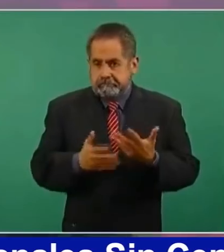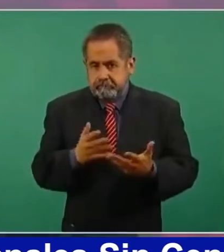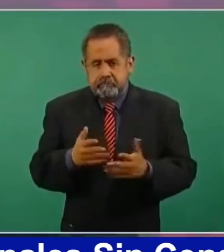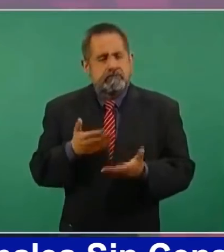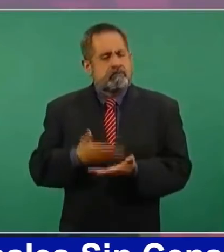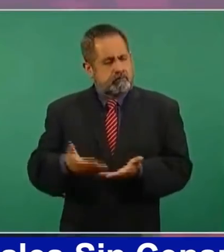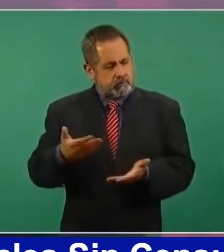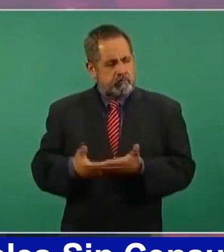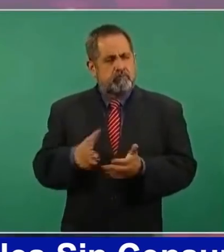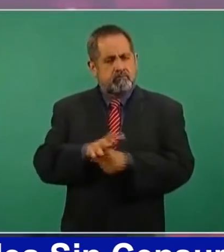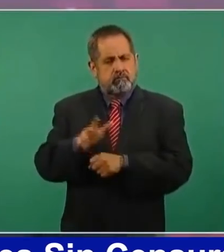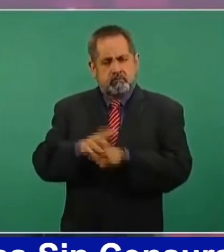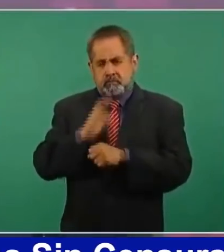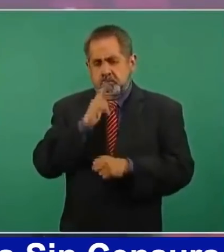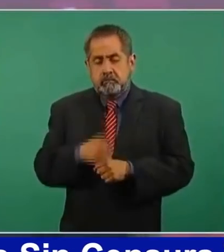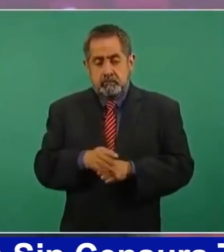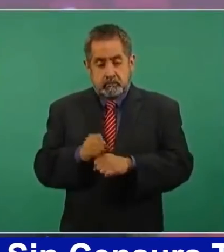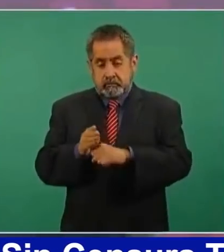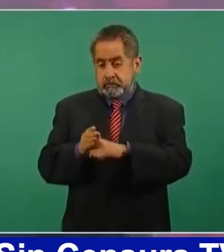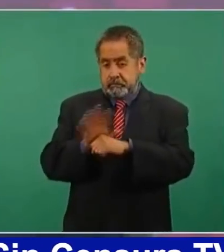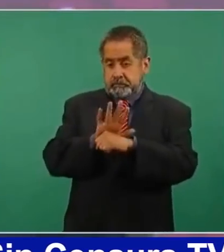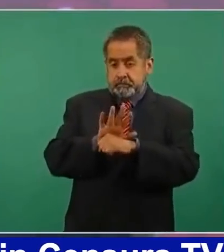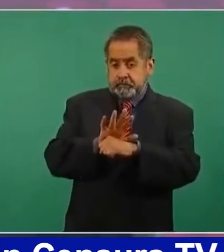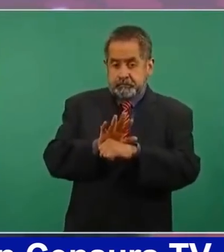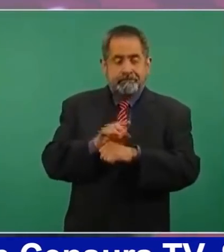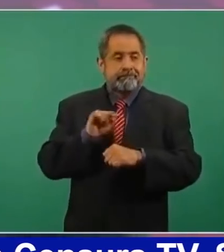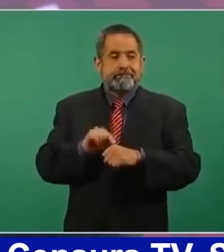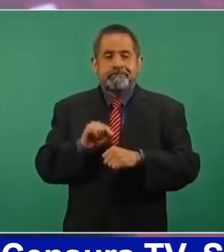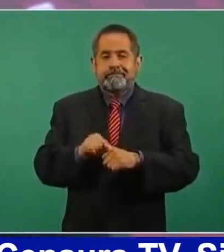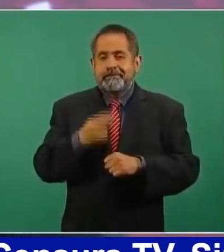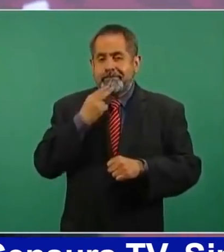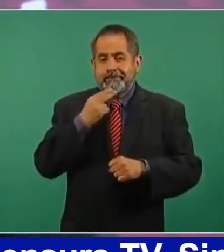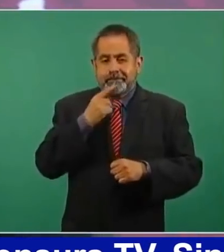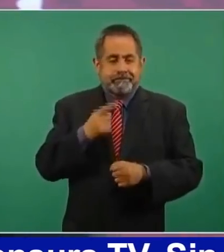sea, el COVID nos